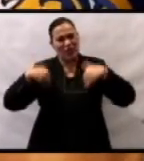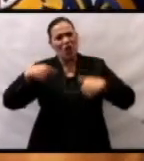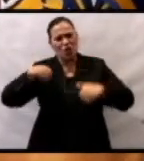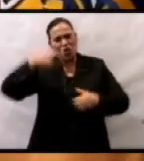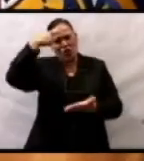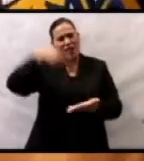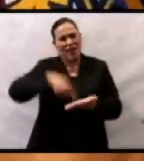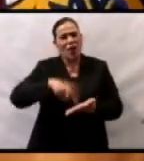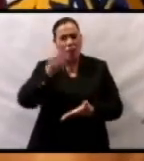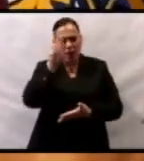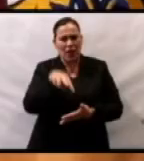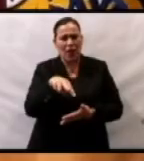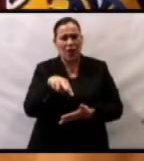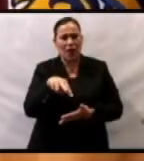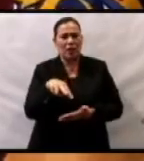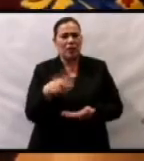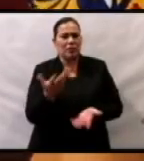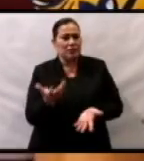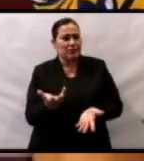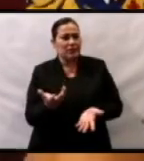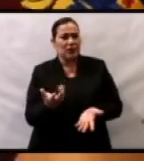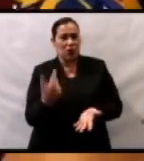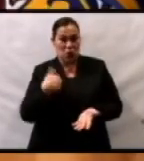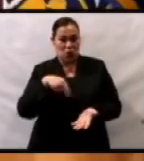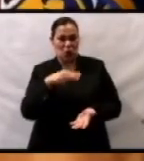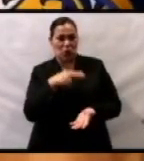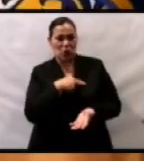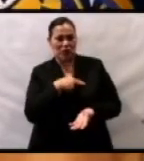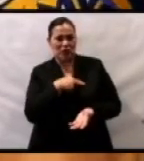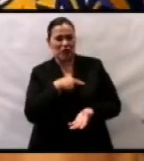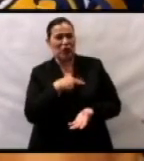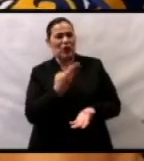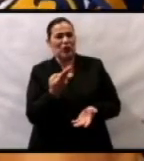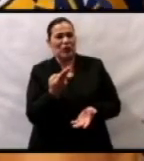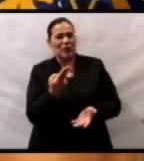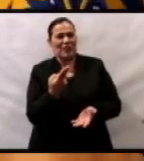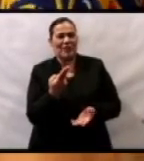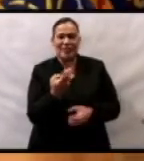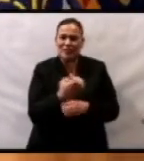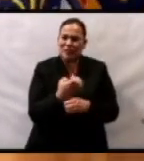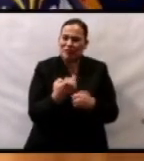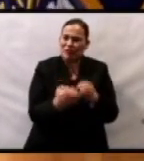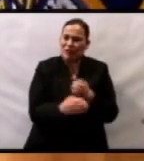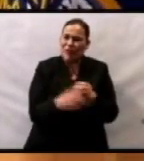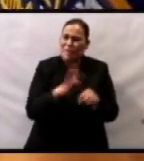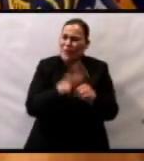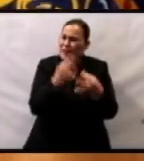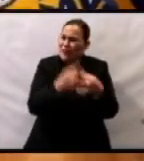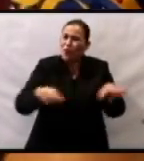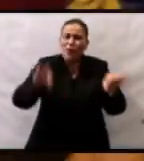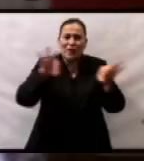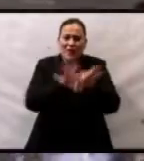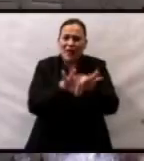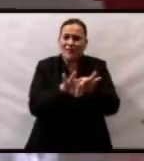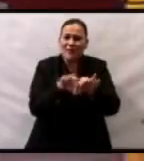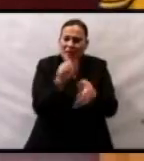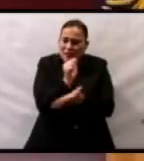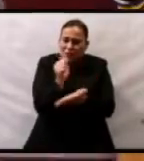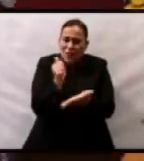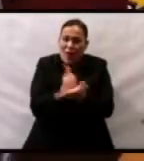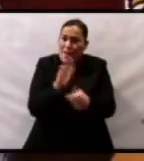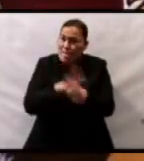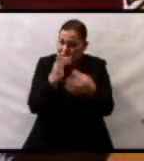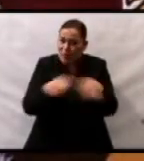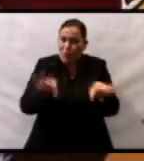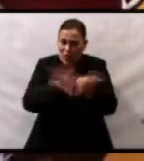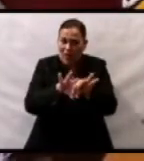hoy más que nunca, nuestro como ciudad, como una de las ciudades más importantes, de las